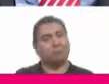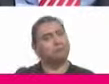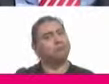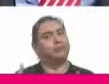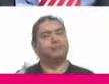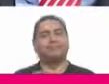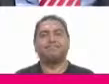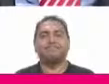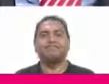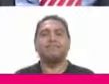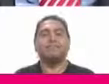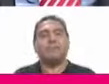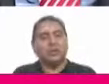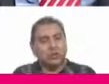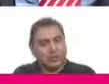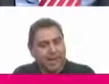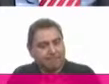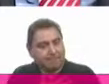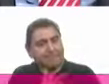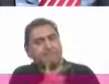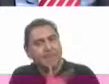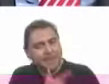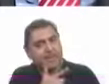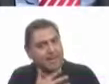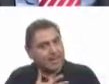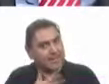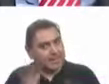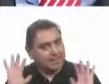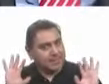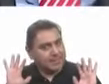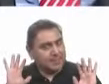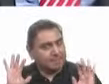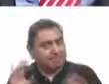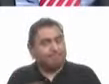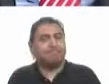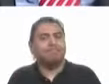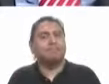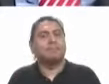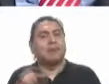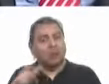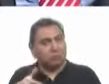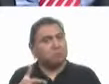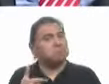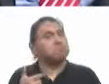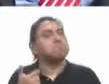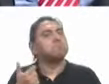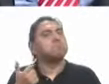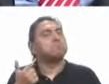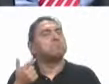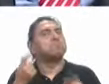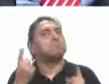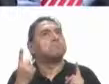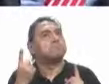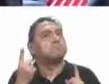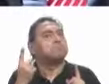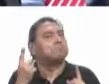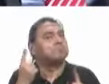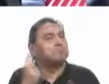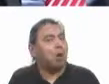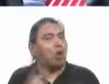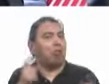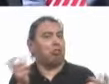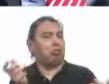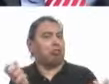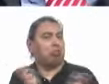Entonces, a mí me parece, más allá de que ha sido muy fructífero el debate, la